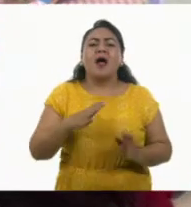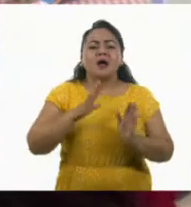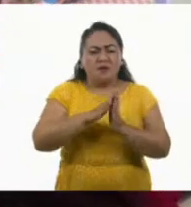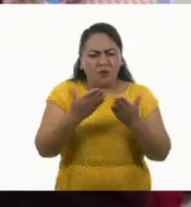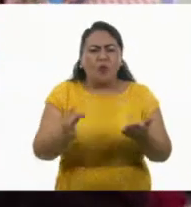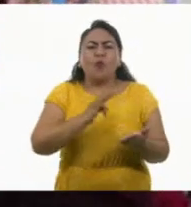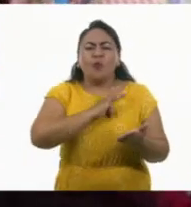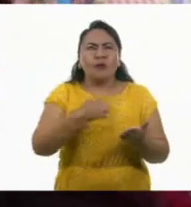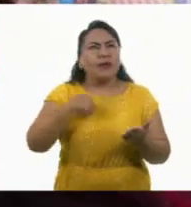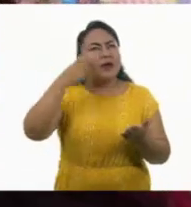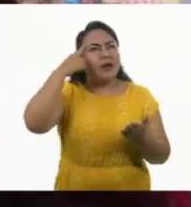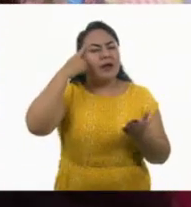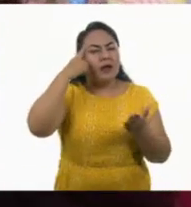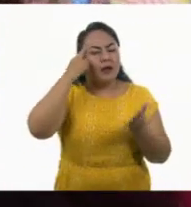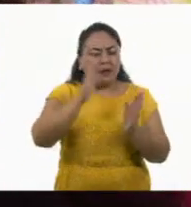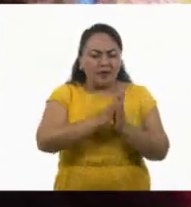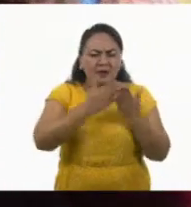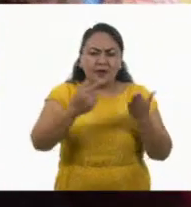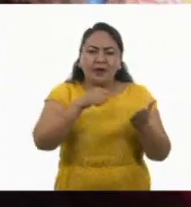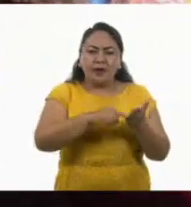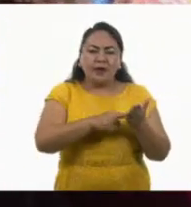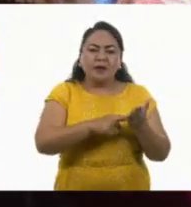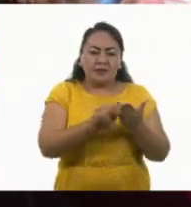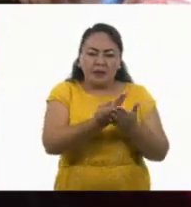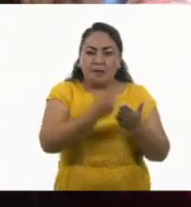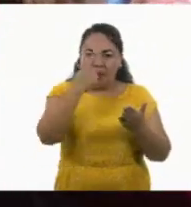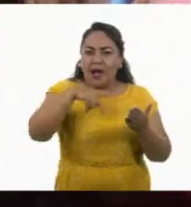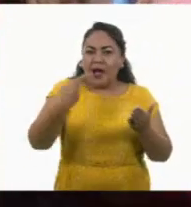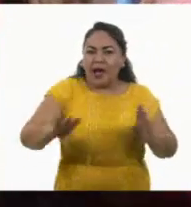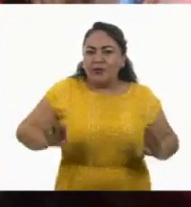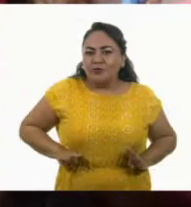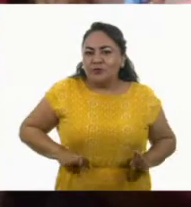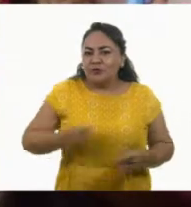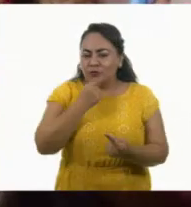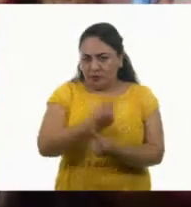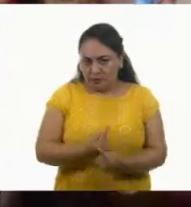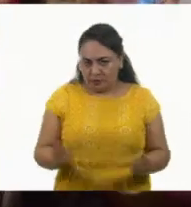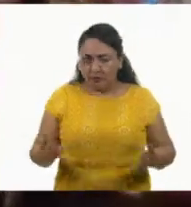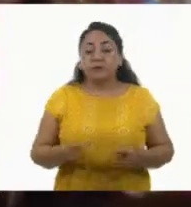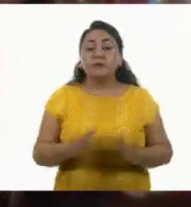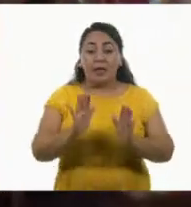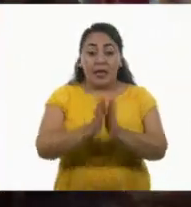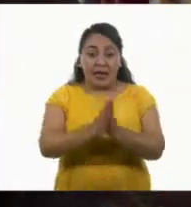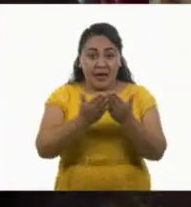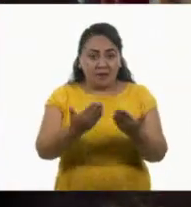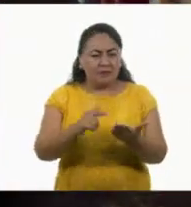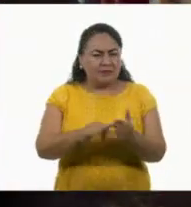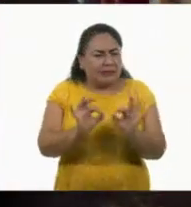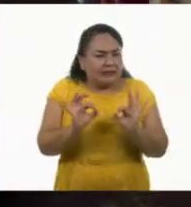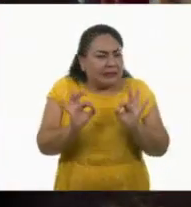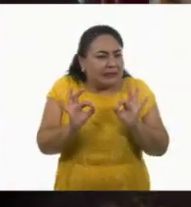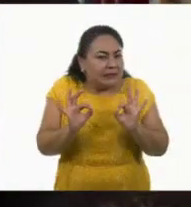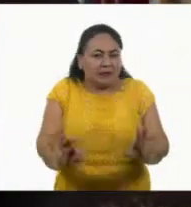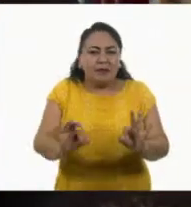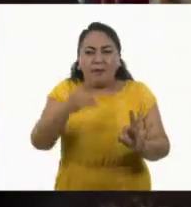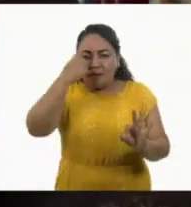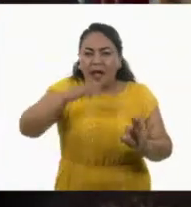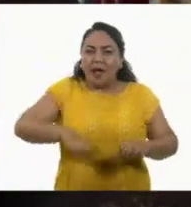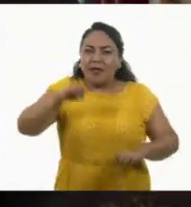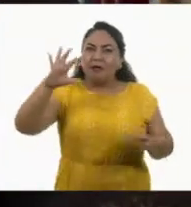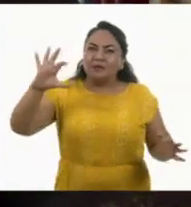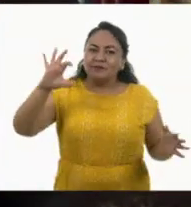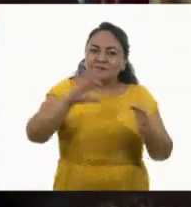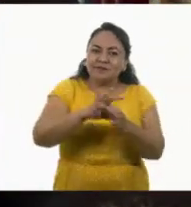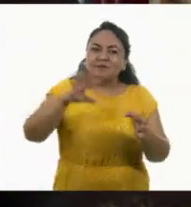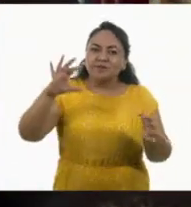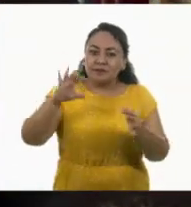puedo trasladar a un libro que está diseñado para ellos. Y ahora, libros perfectos para edades perfectas